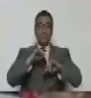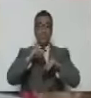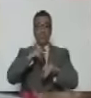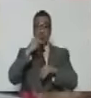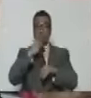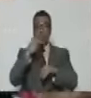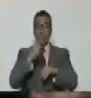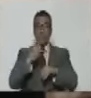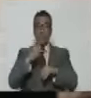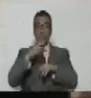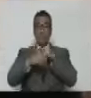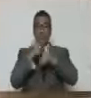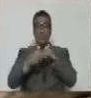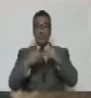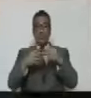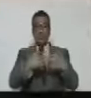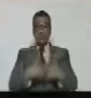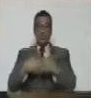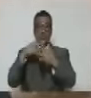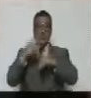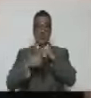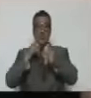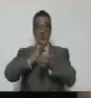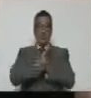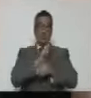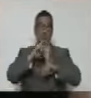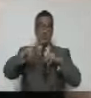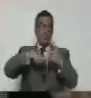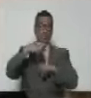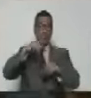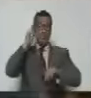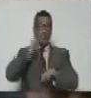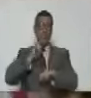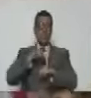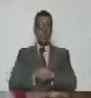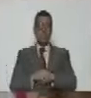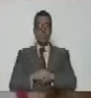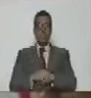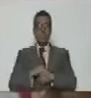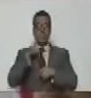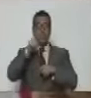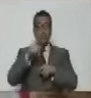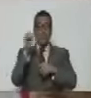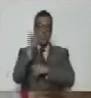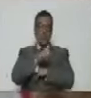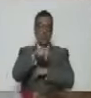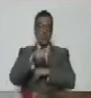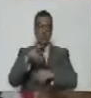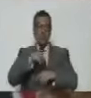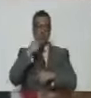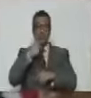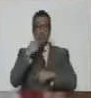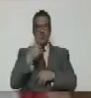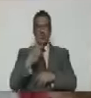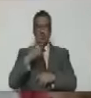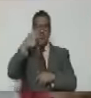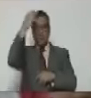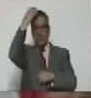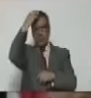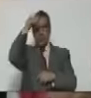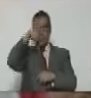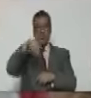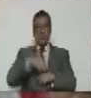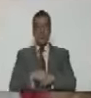política imperial que pretendía derrocar a la Revolución Bolivariana. Fue derrotada la política